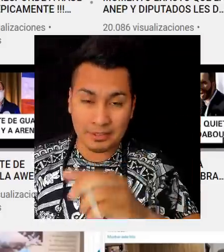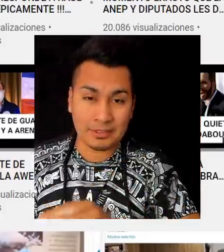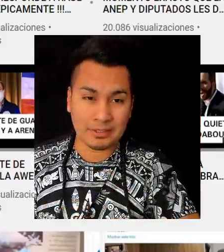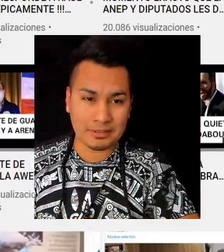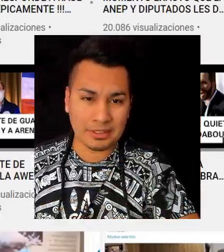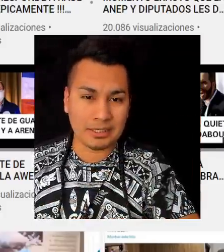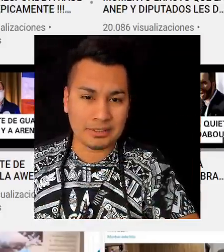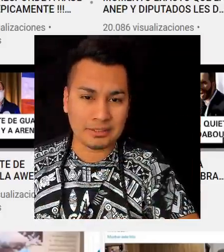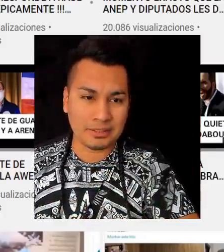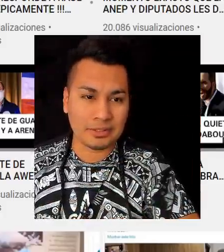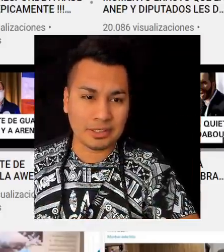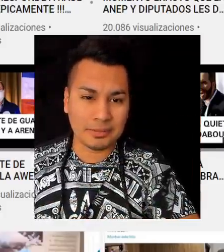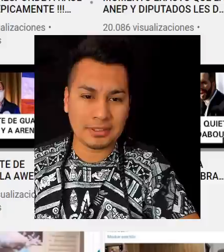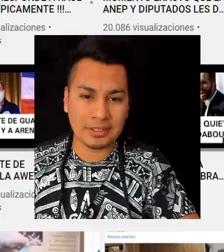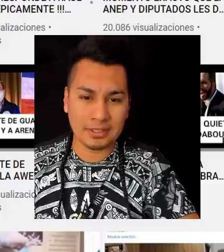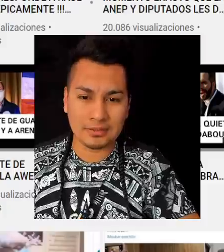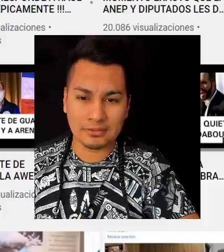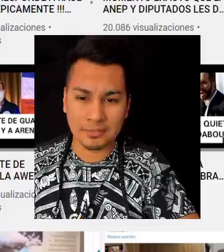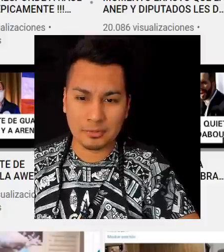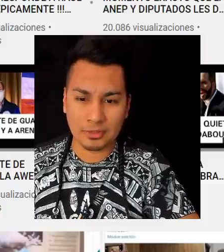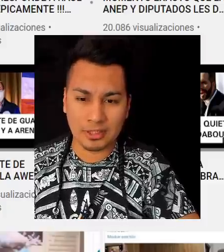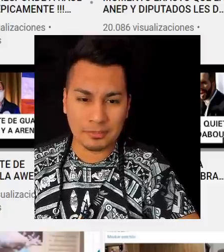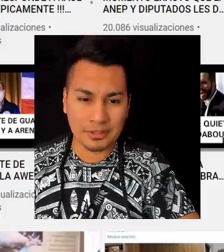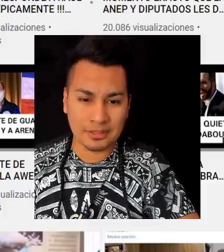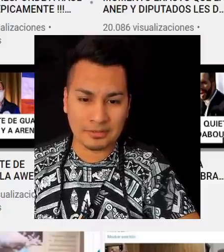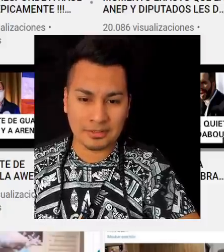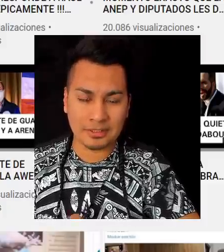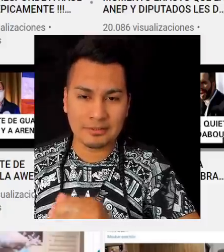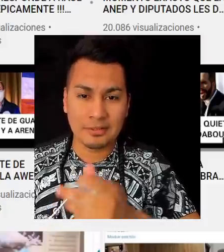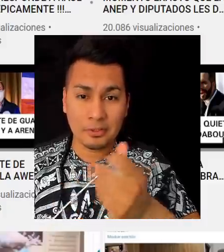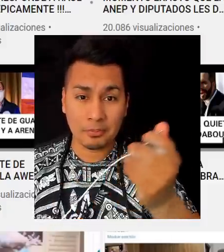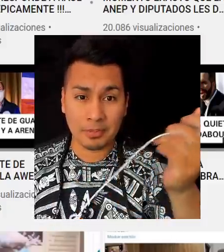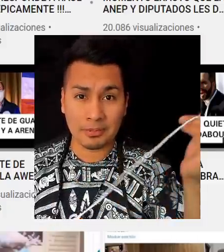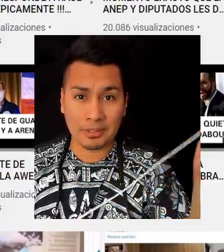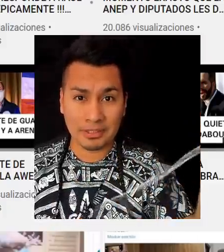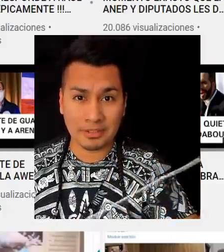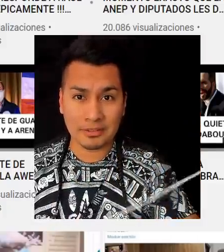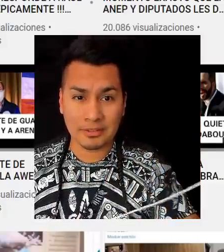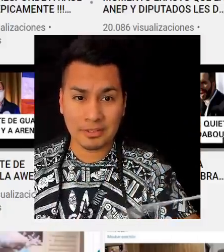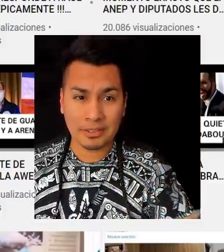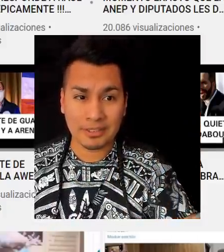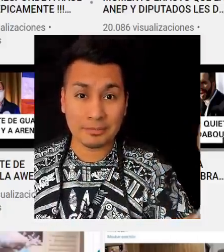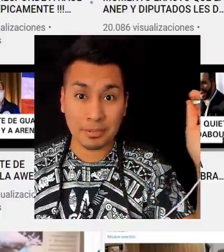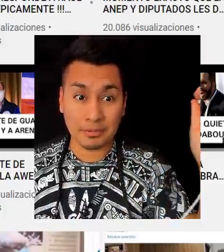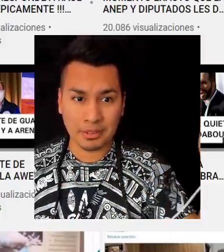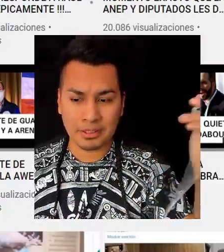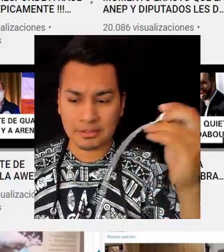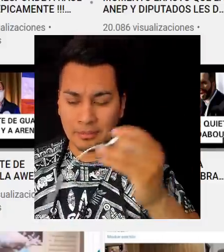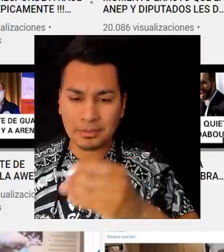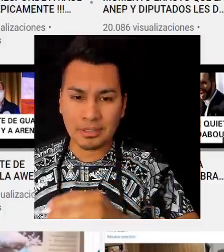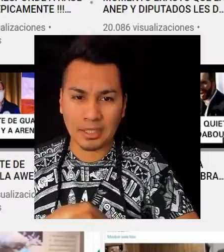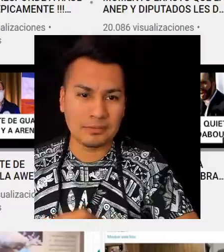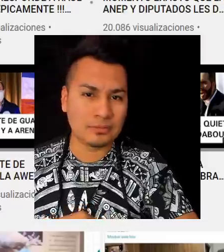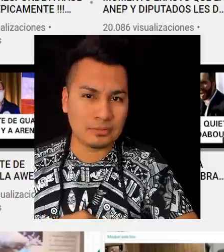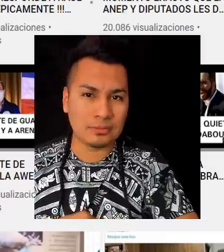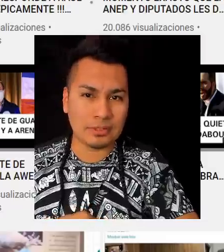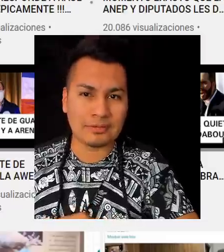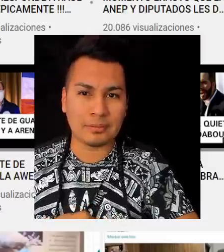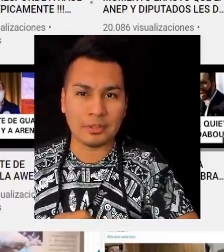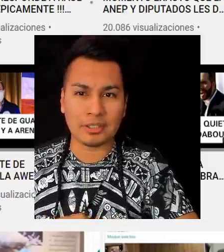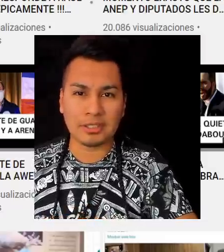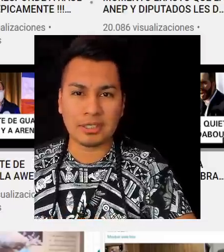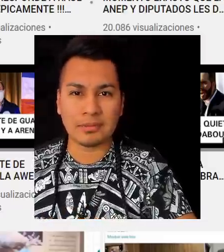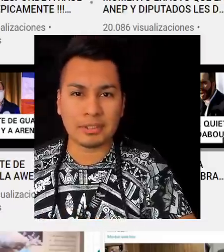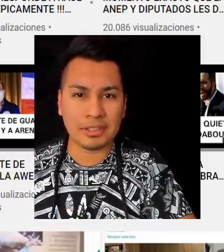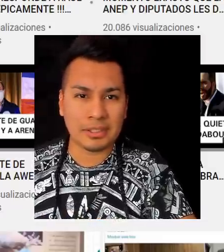buena parte ya entendieron realmente el concepto de las viñetas, que es prevenir, es prever también el futuro que